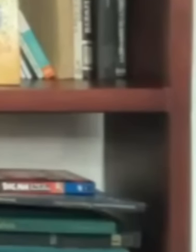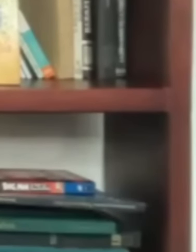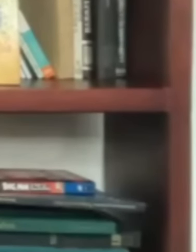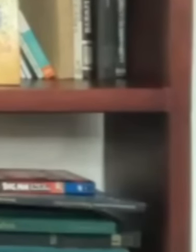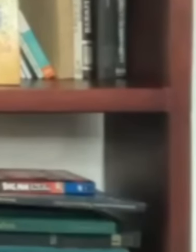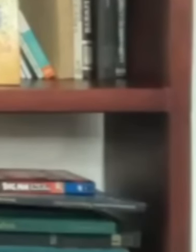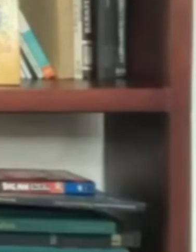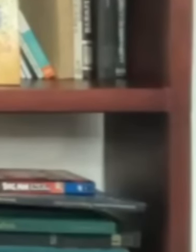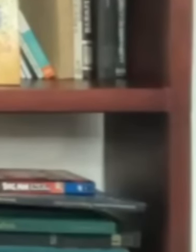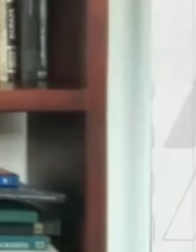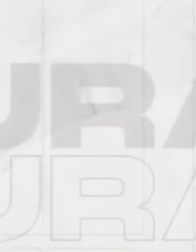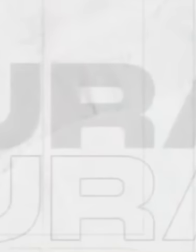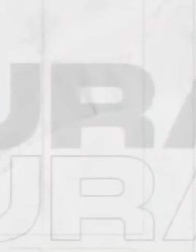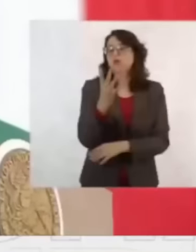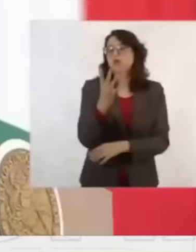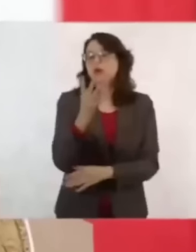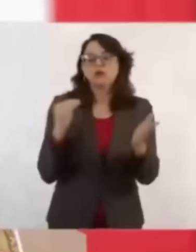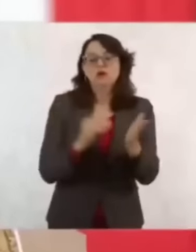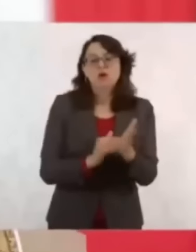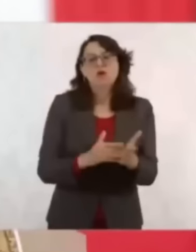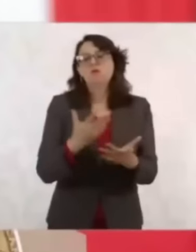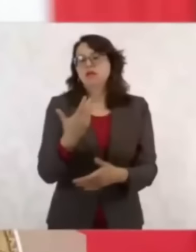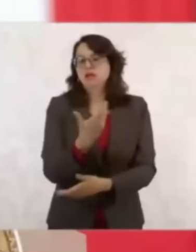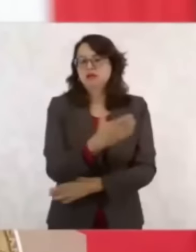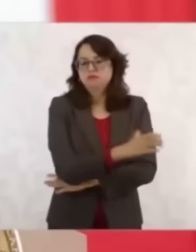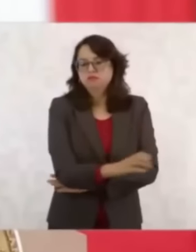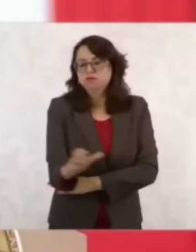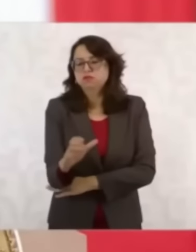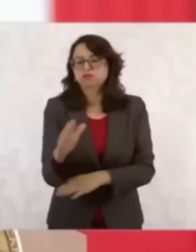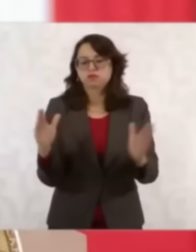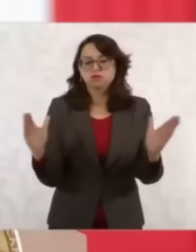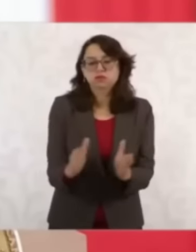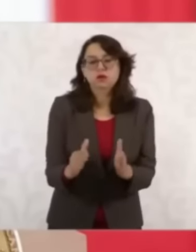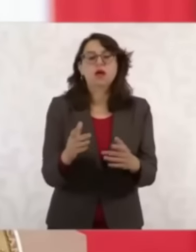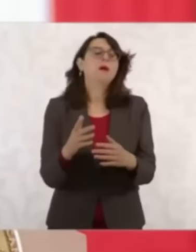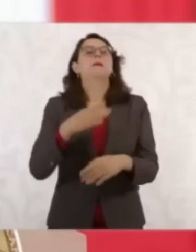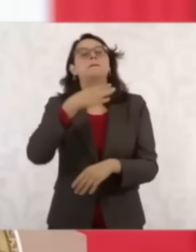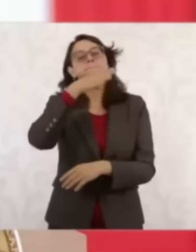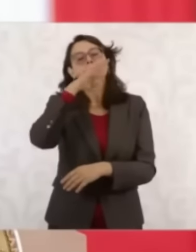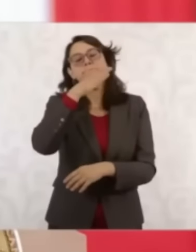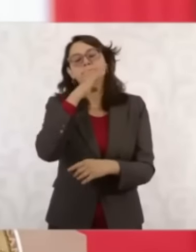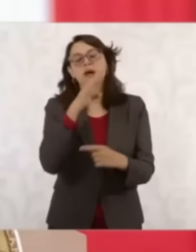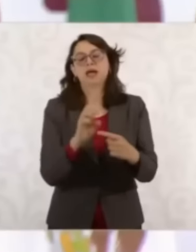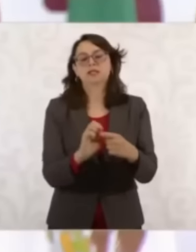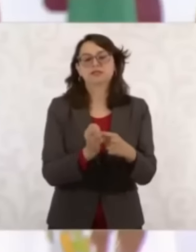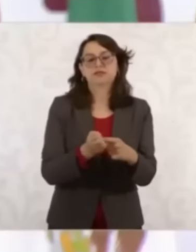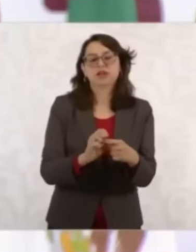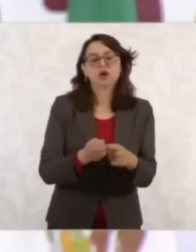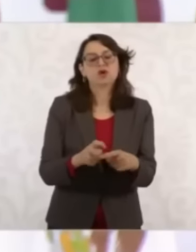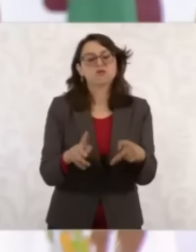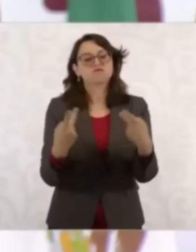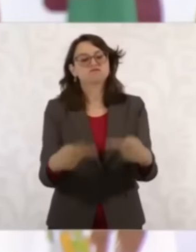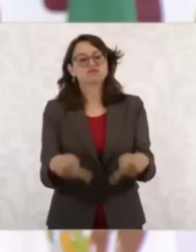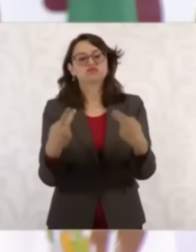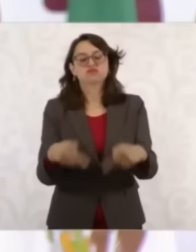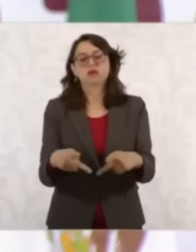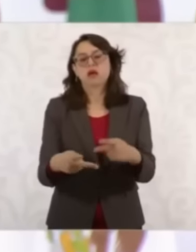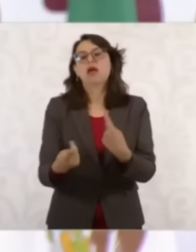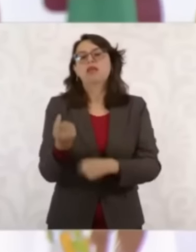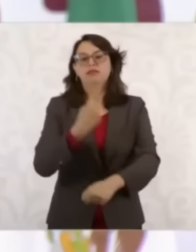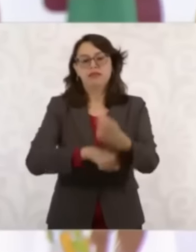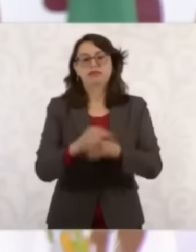informativa. No es el presidente en esos autos descapotables